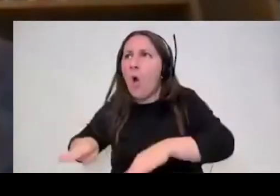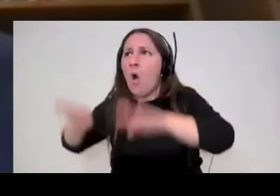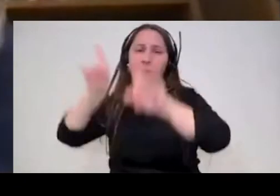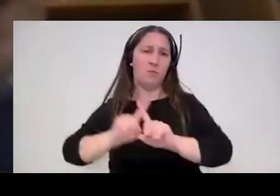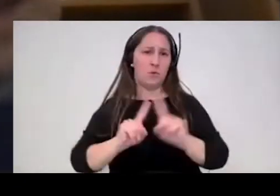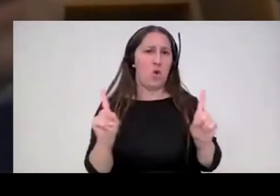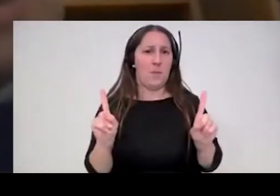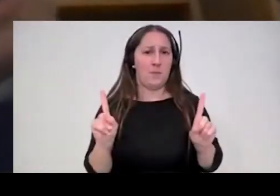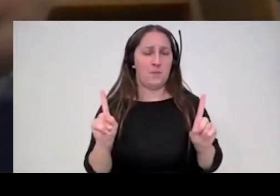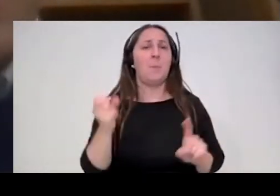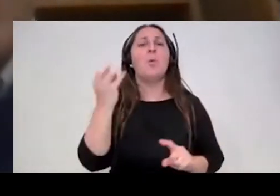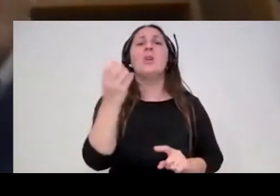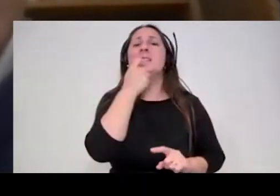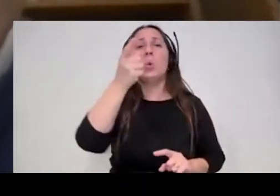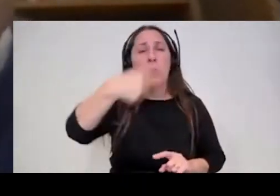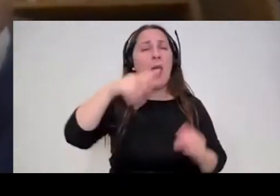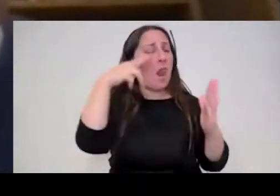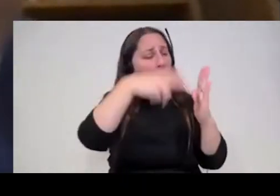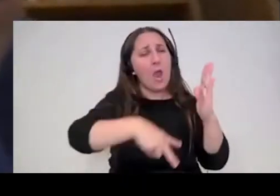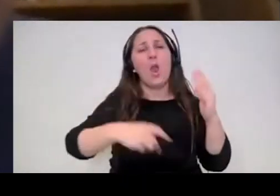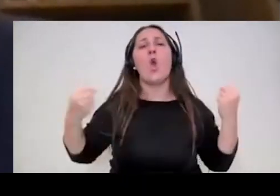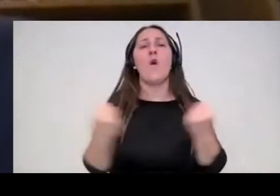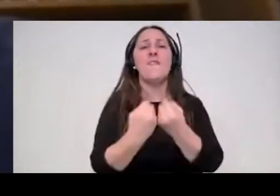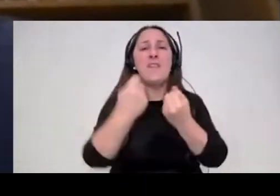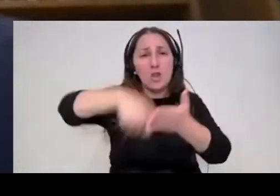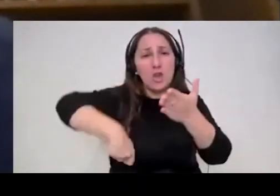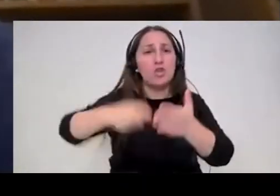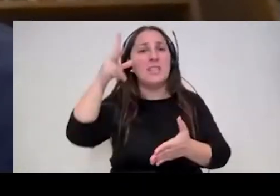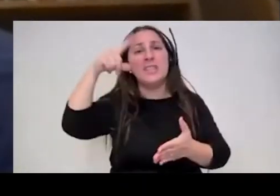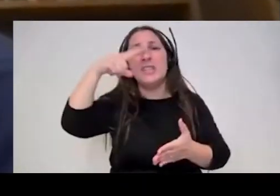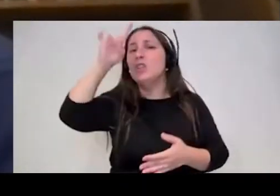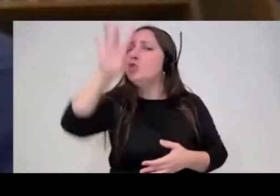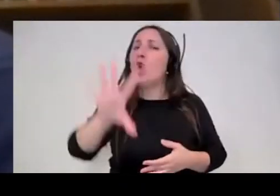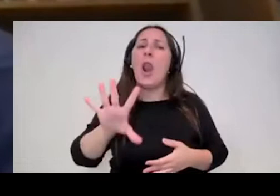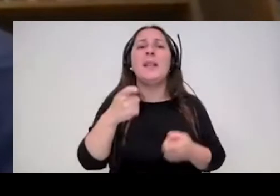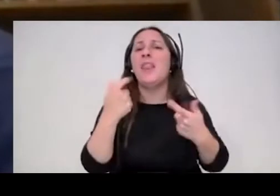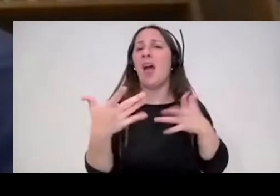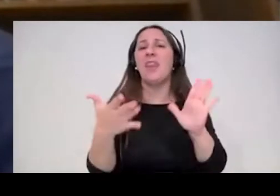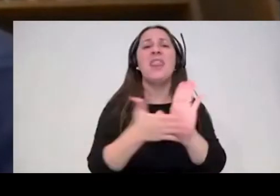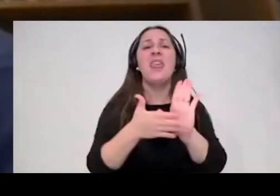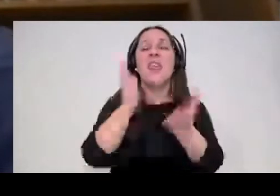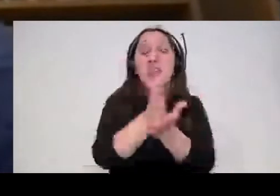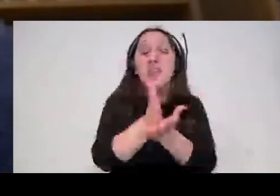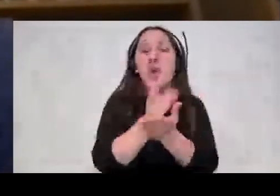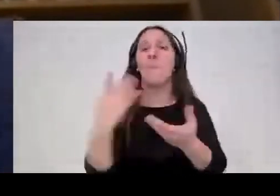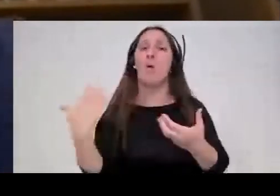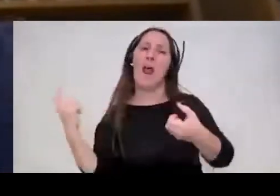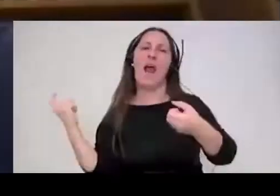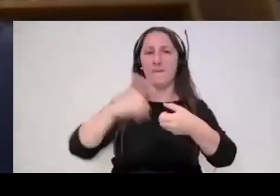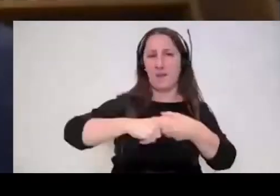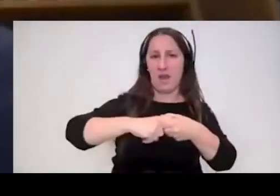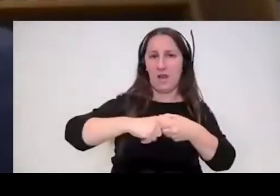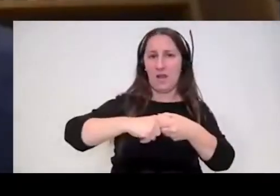Porque de hecho, si ven el convenio 87 solo garantiza el derecho de afiliarse. No garantiza el derecho